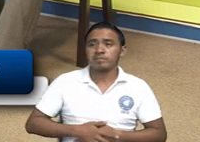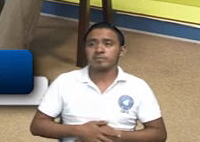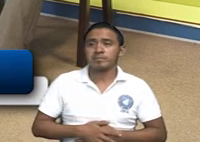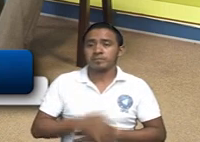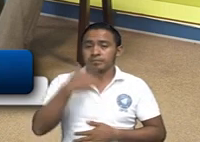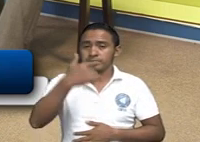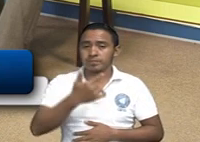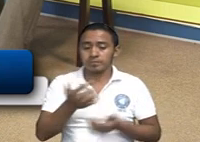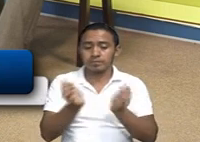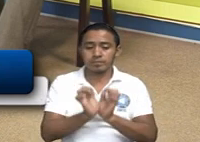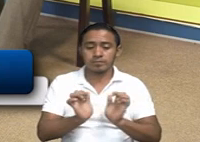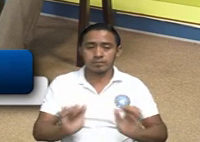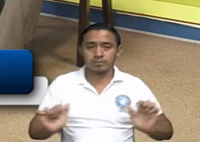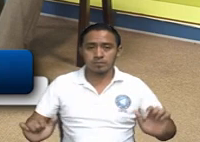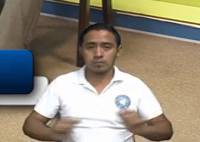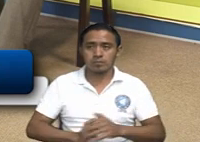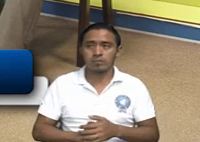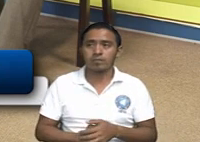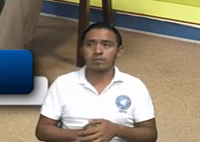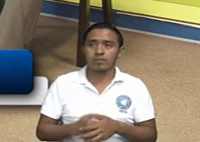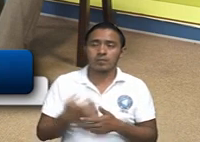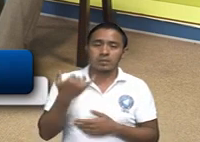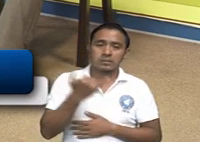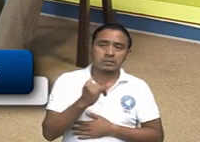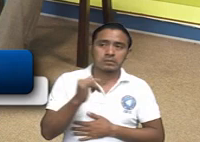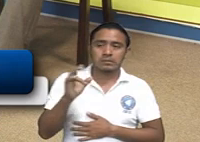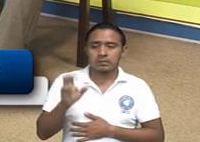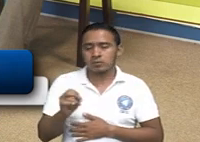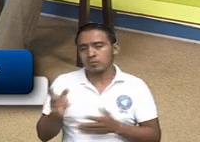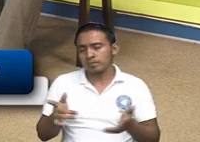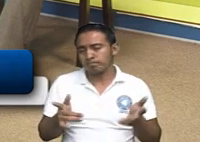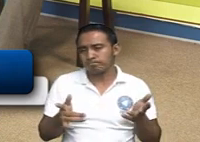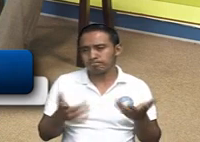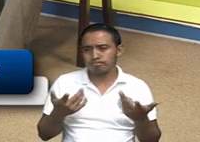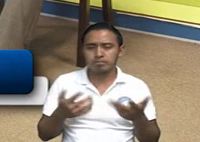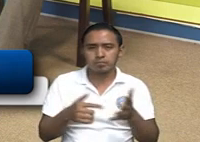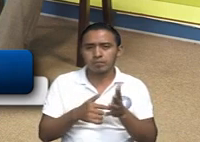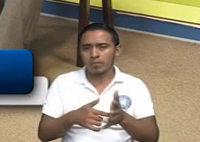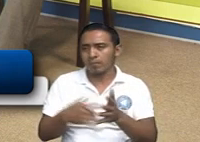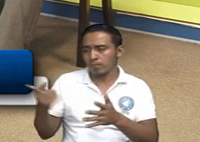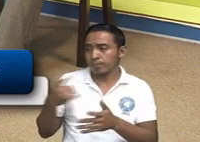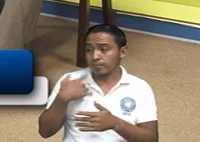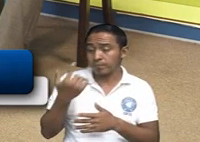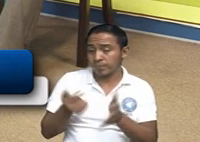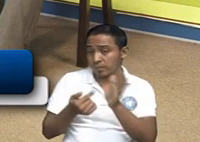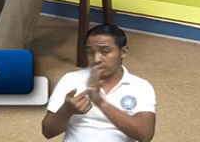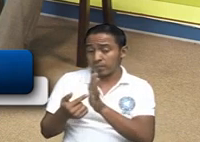decirle a los niños qué es adecuado y no adecuado? Por ejemplo, eso que le decía yo,